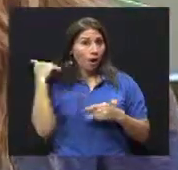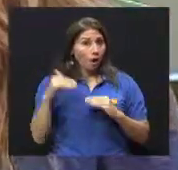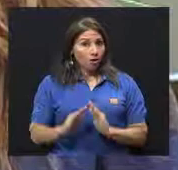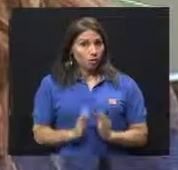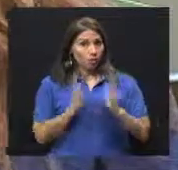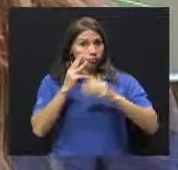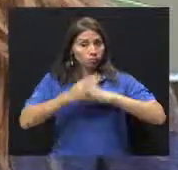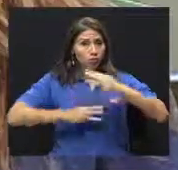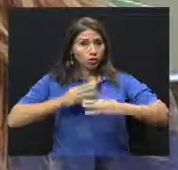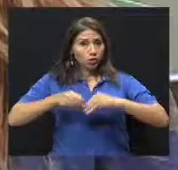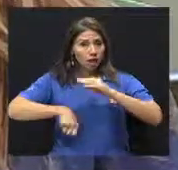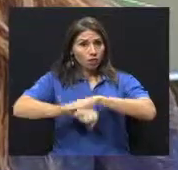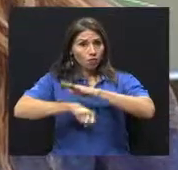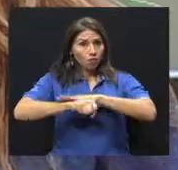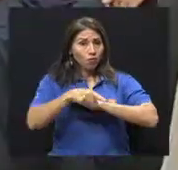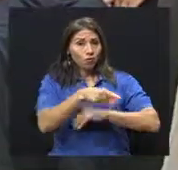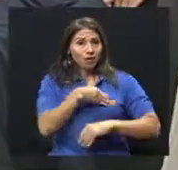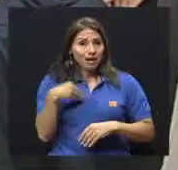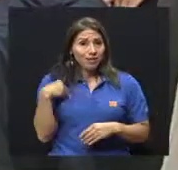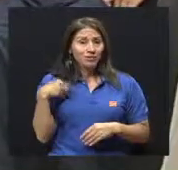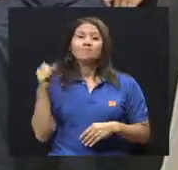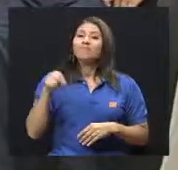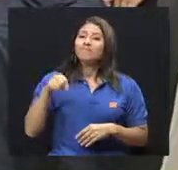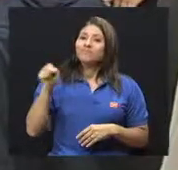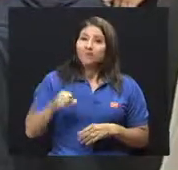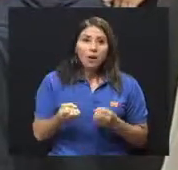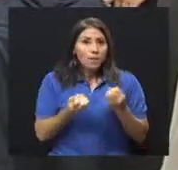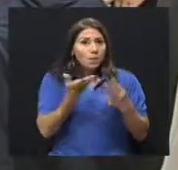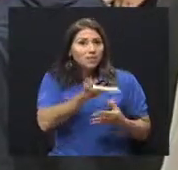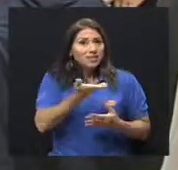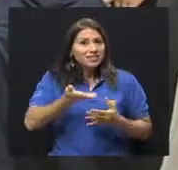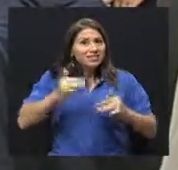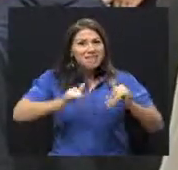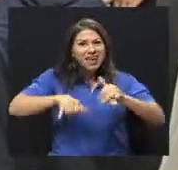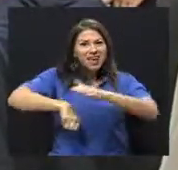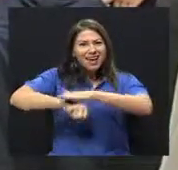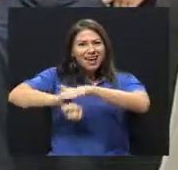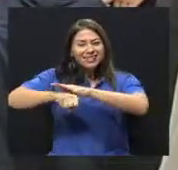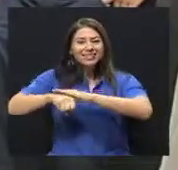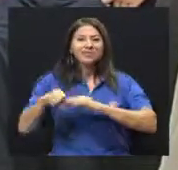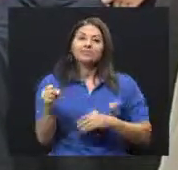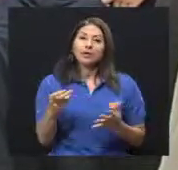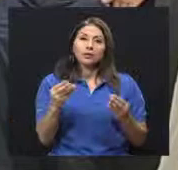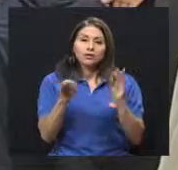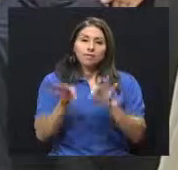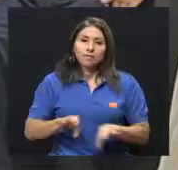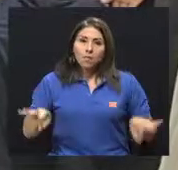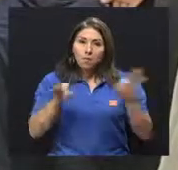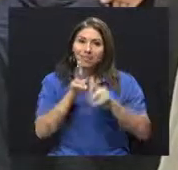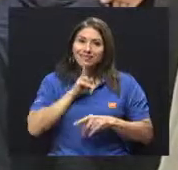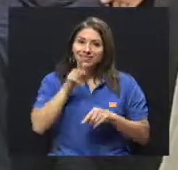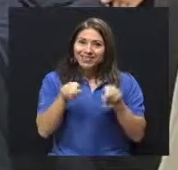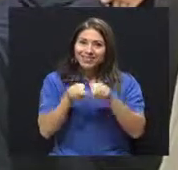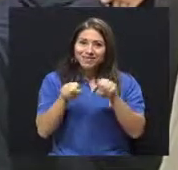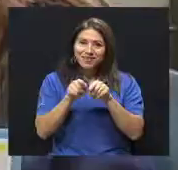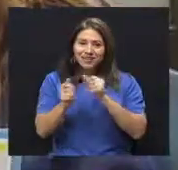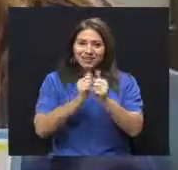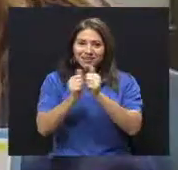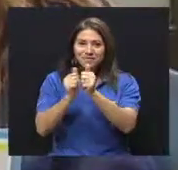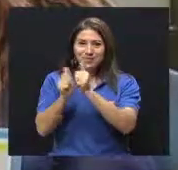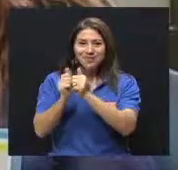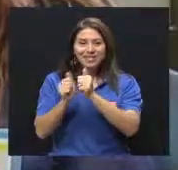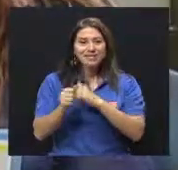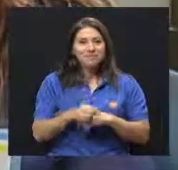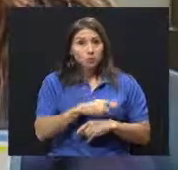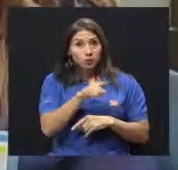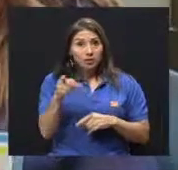diste gustos, entonces, también, cuando pasó el mundial. Sí. Muchas mejengas. Y es que definitivamente que es importante, ¿verdad?, también hacer